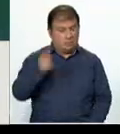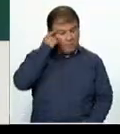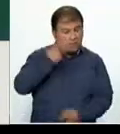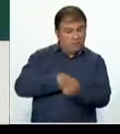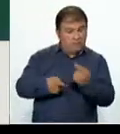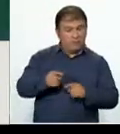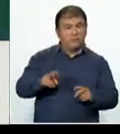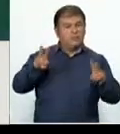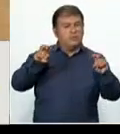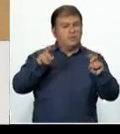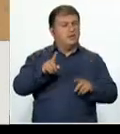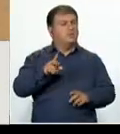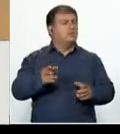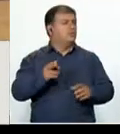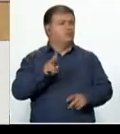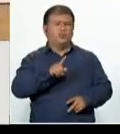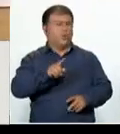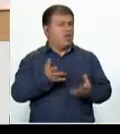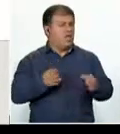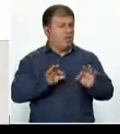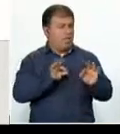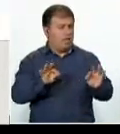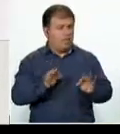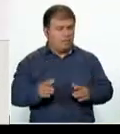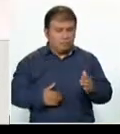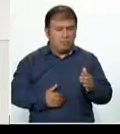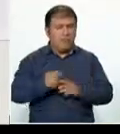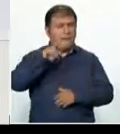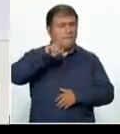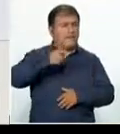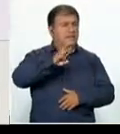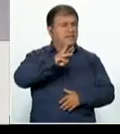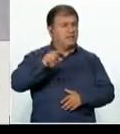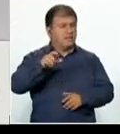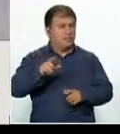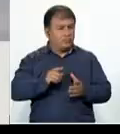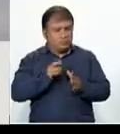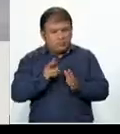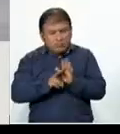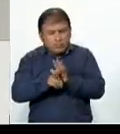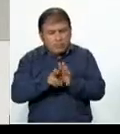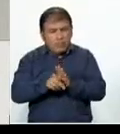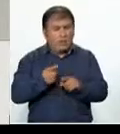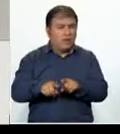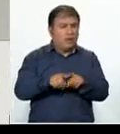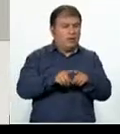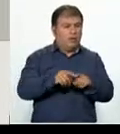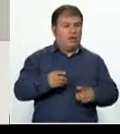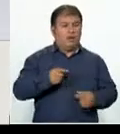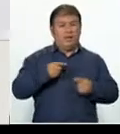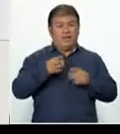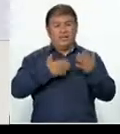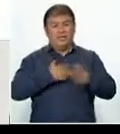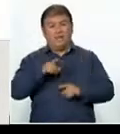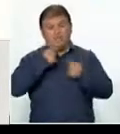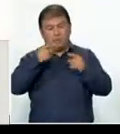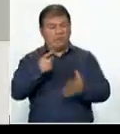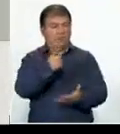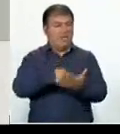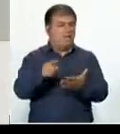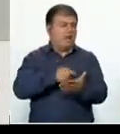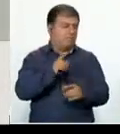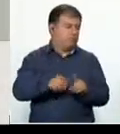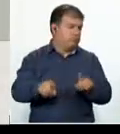El tema llamado No Quiero Nada superó las 4.600 reproducciones. Sin embargo, a la quinceañera más famosa le llovieron de inmediato las